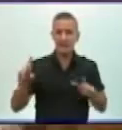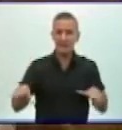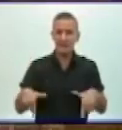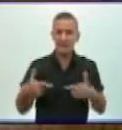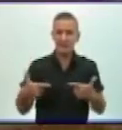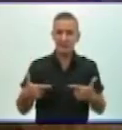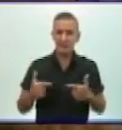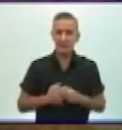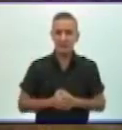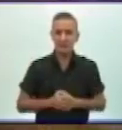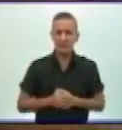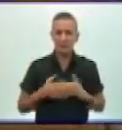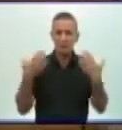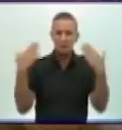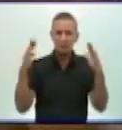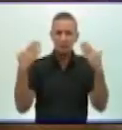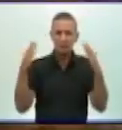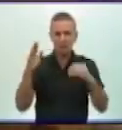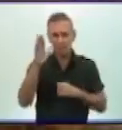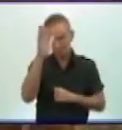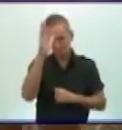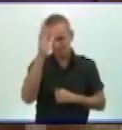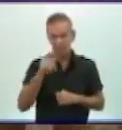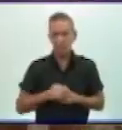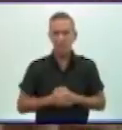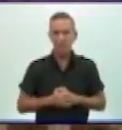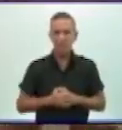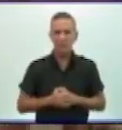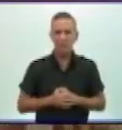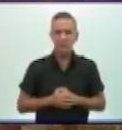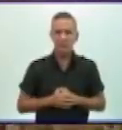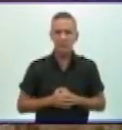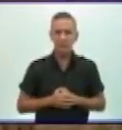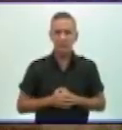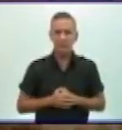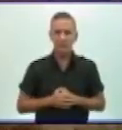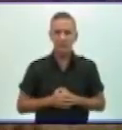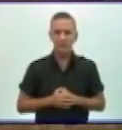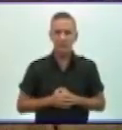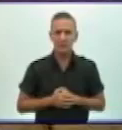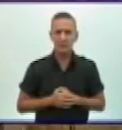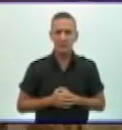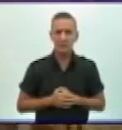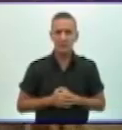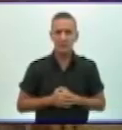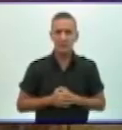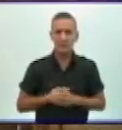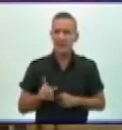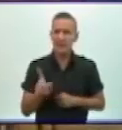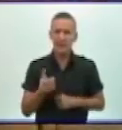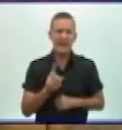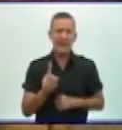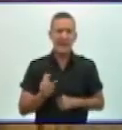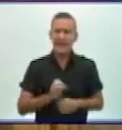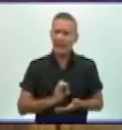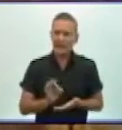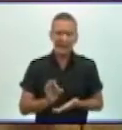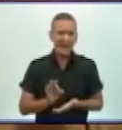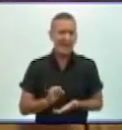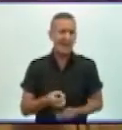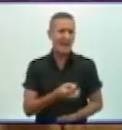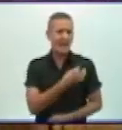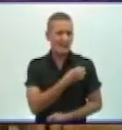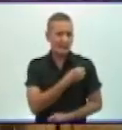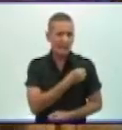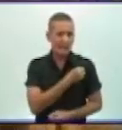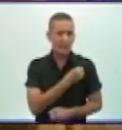¡Chao! Los felicito por el matutino. Hey, ¿y eso? Es que nadie me avisó para participar. Y ustedes saben perfectamente que yo bailo freestyle. Es que últimamente tú